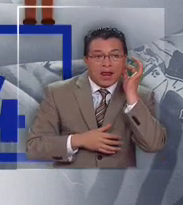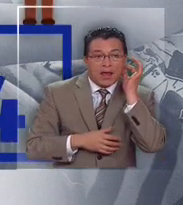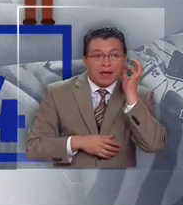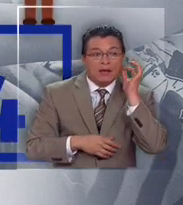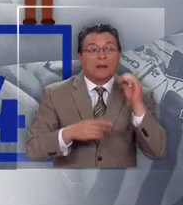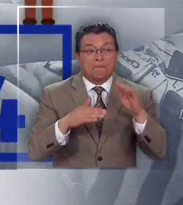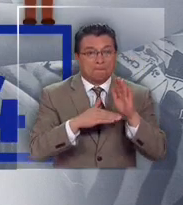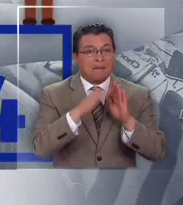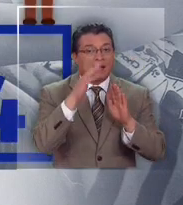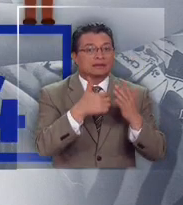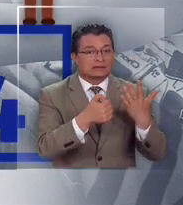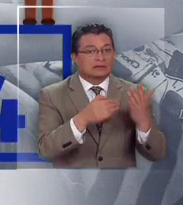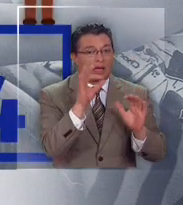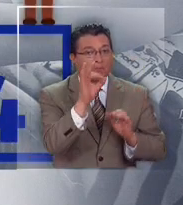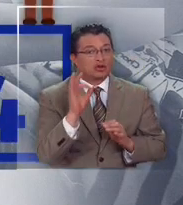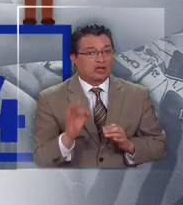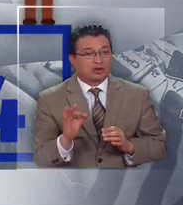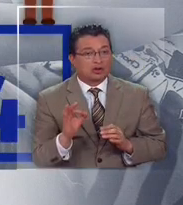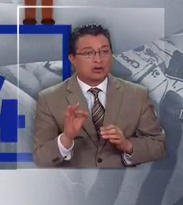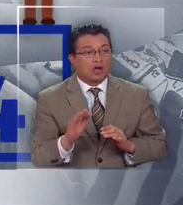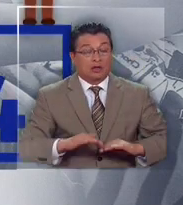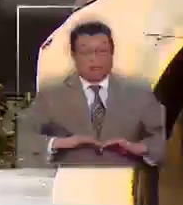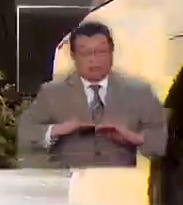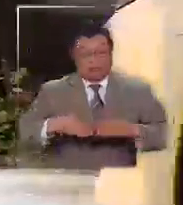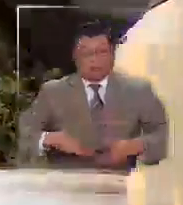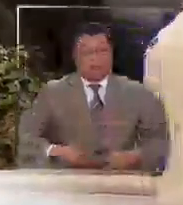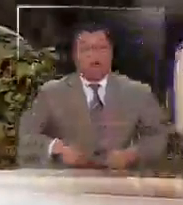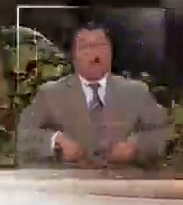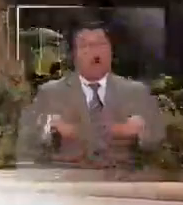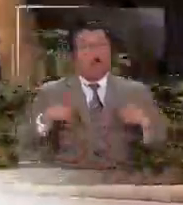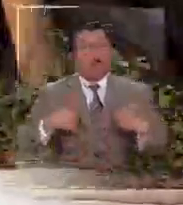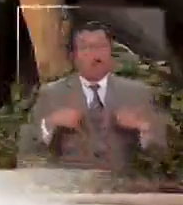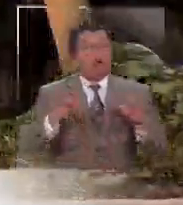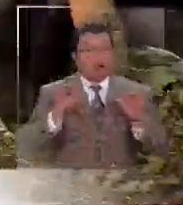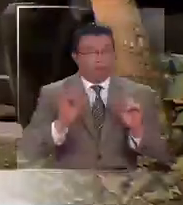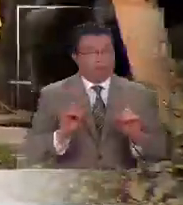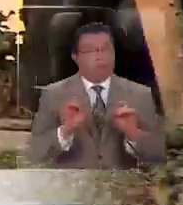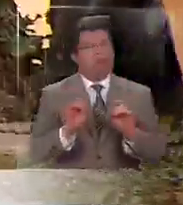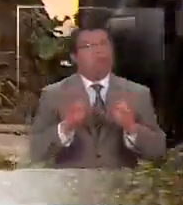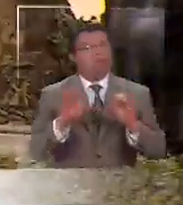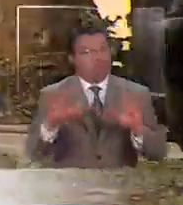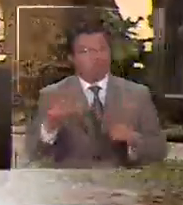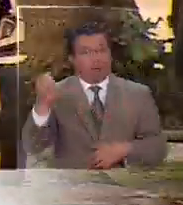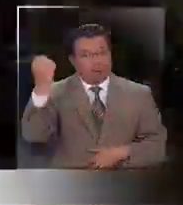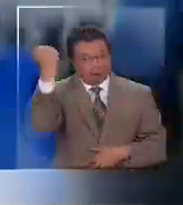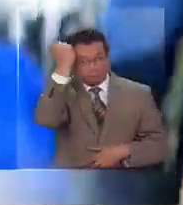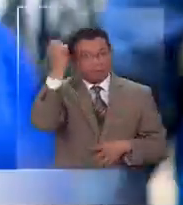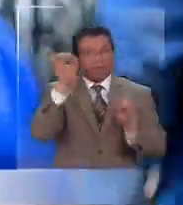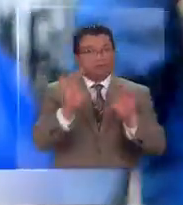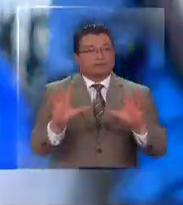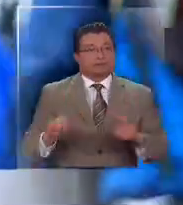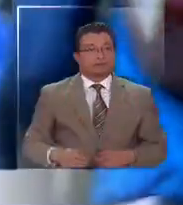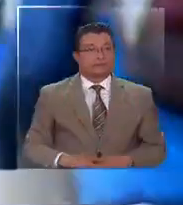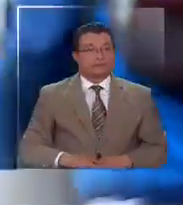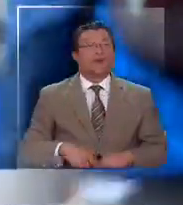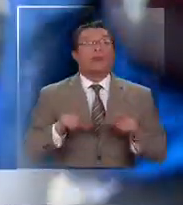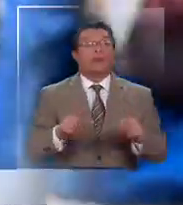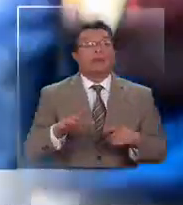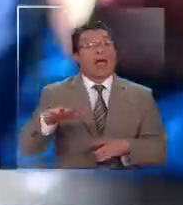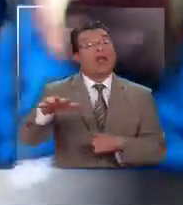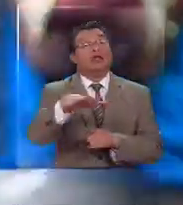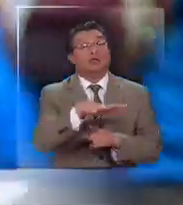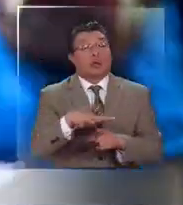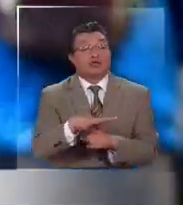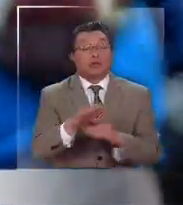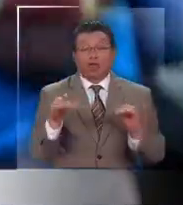del 60% el embarazo adolescente marca la opción de muchas situación